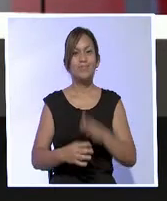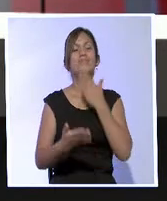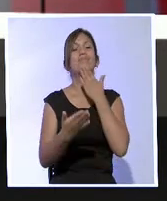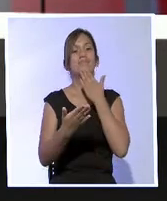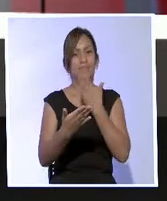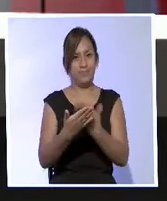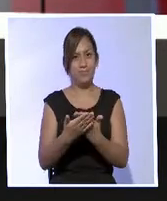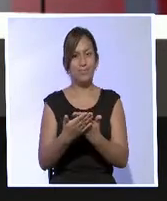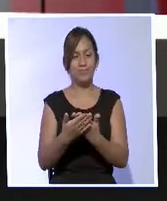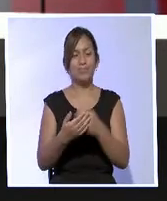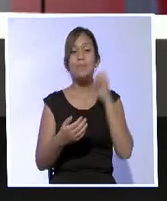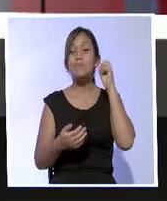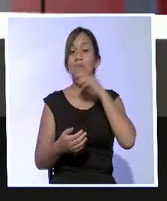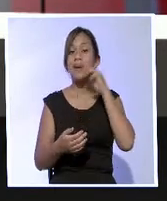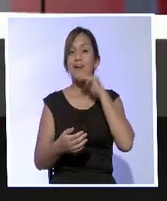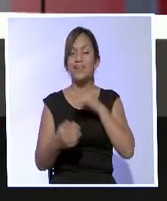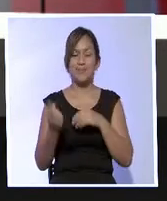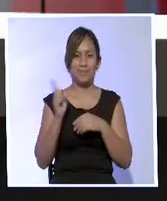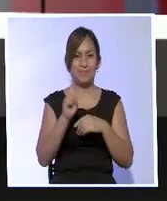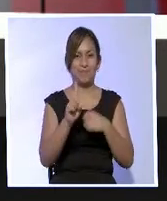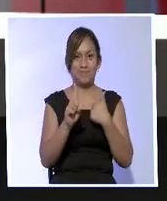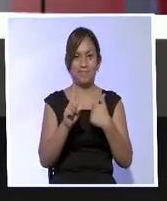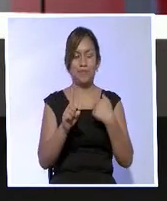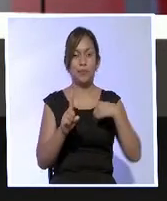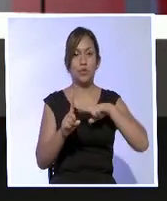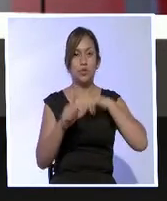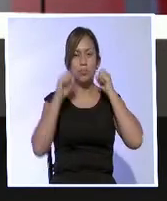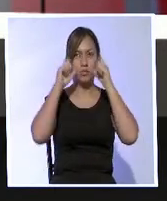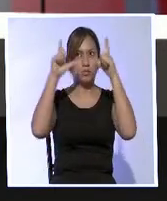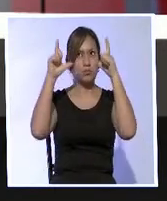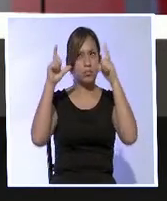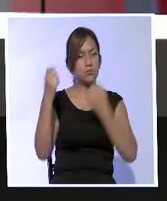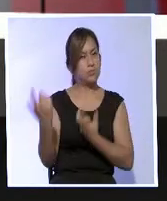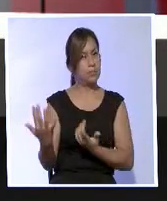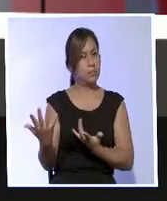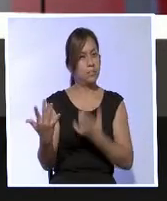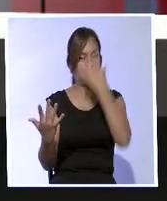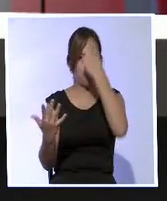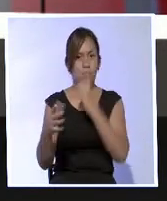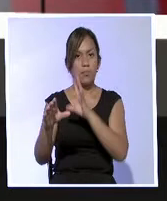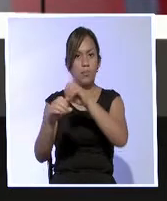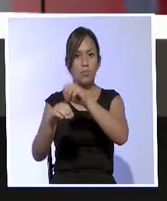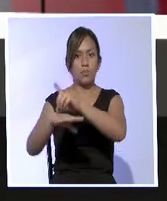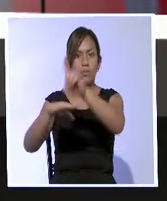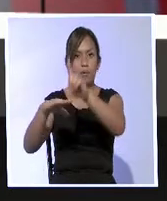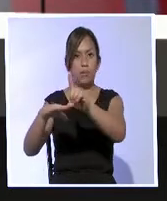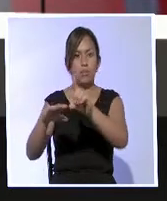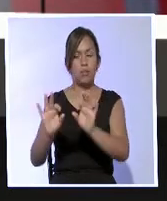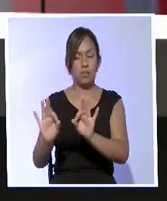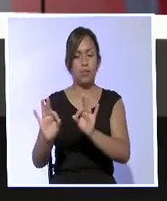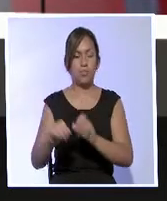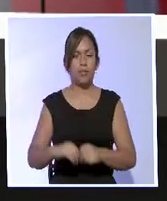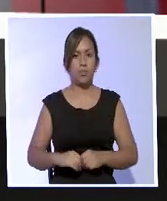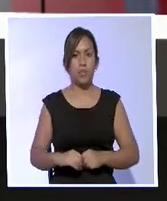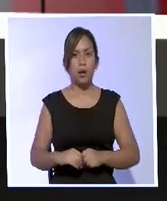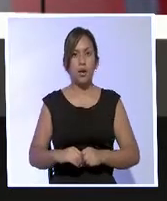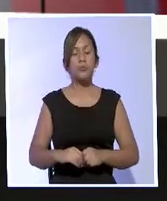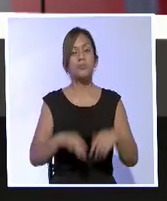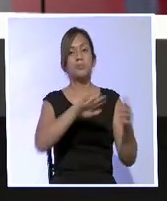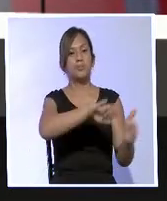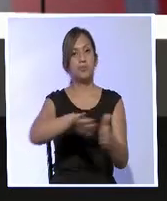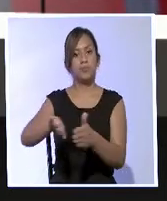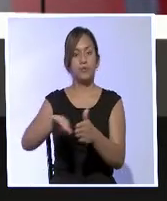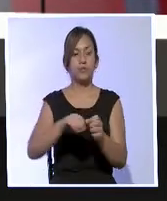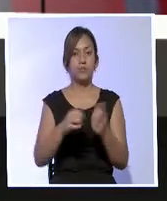a mariela logroño por ese reporte estaremos pendientes entonces de esta decisión que se adopta el interior del consejo de administración legislativa cal les